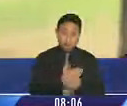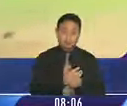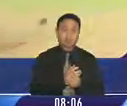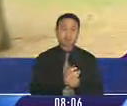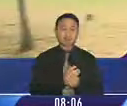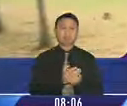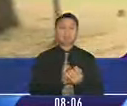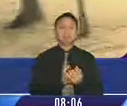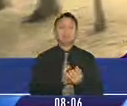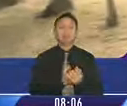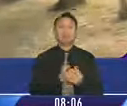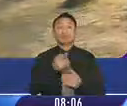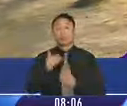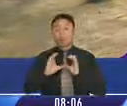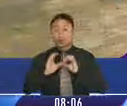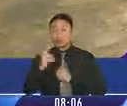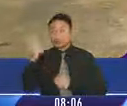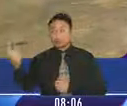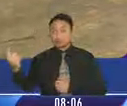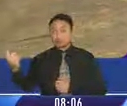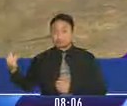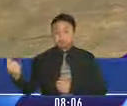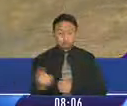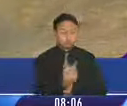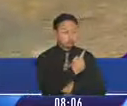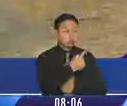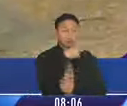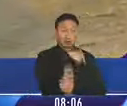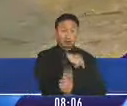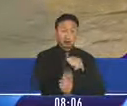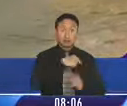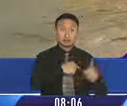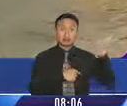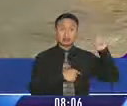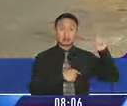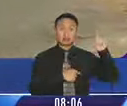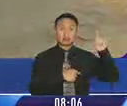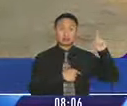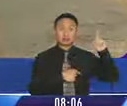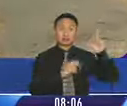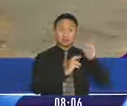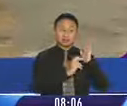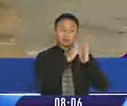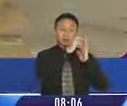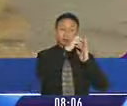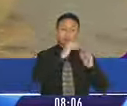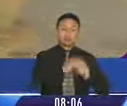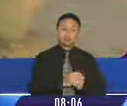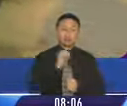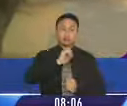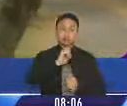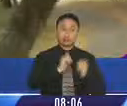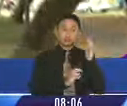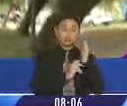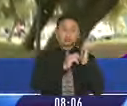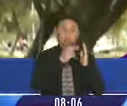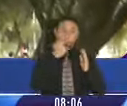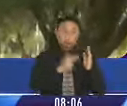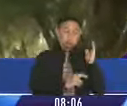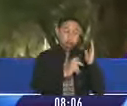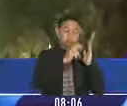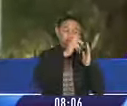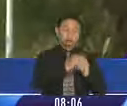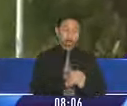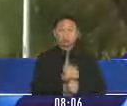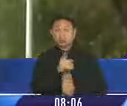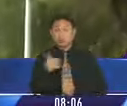fue al otro extremo, sin embargo, donde toma la decisión es acá, es decir, él se trepa aquí. Sí, se trepa. Sí, veo que se ha trepado, porque allá